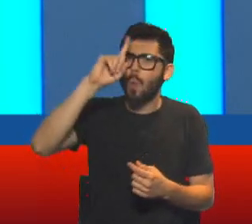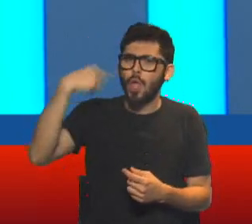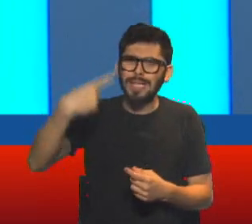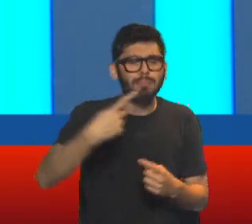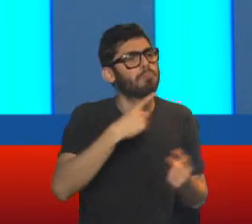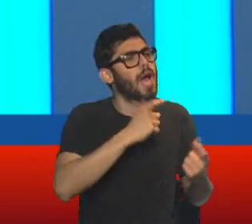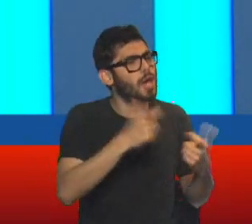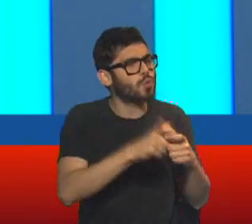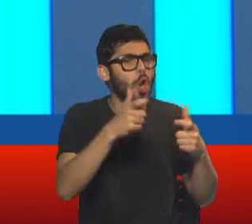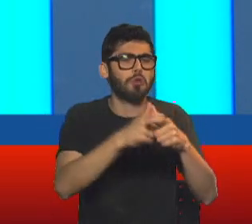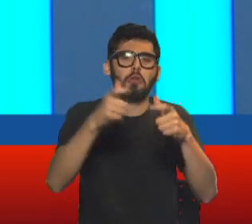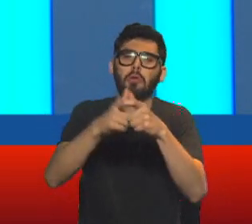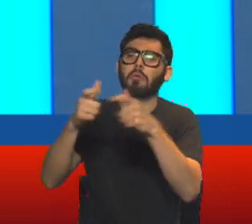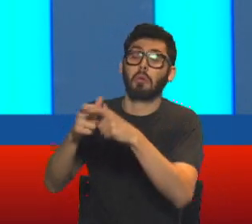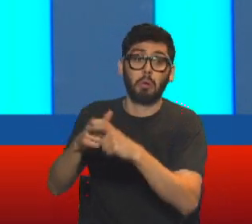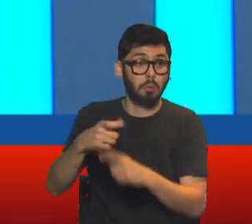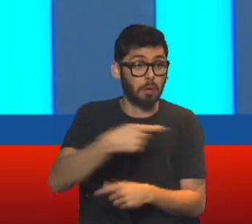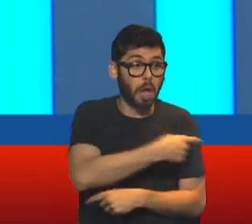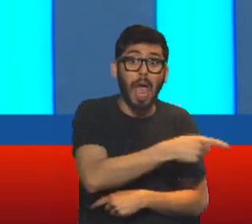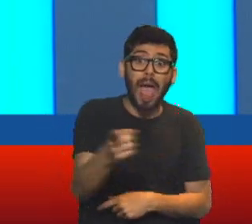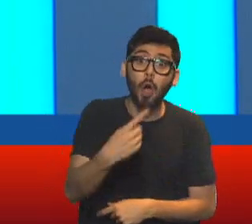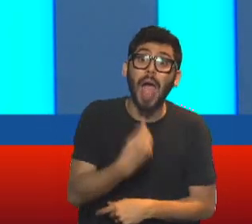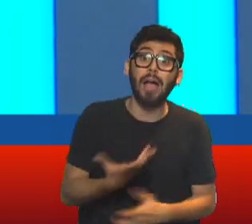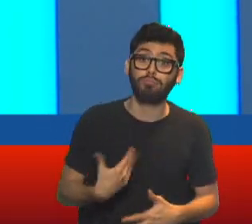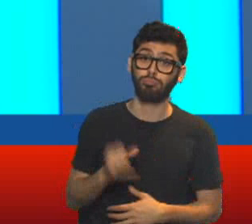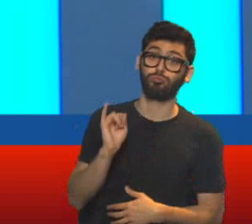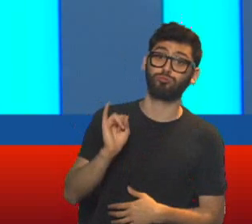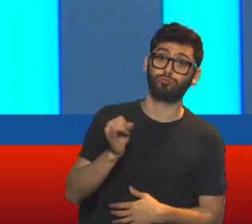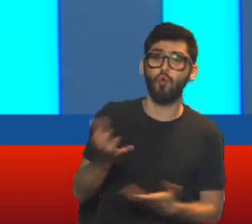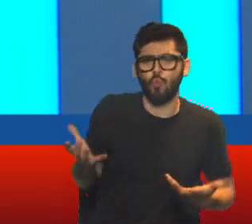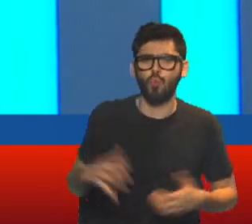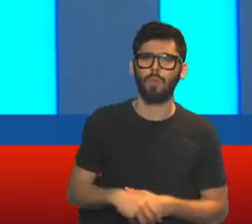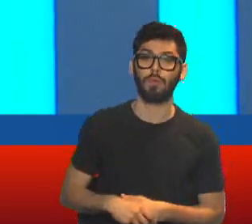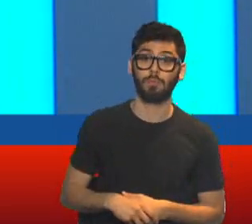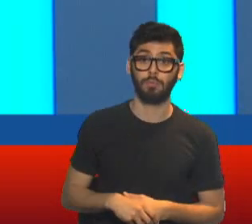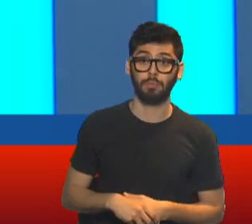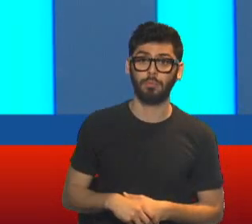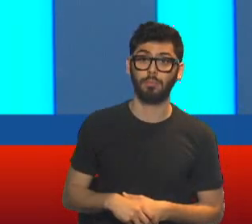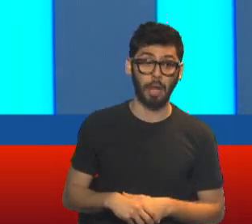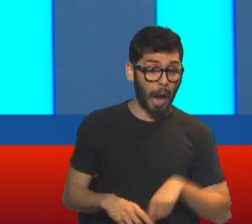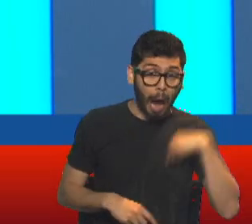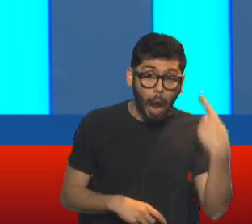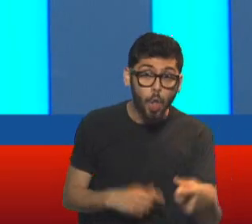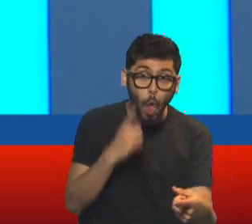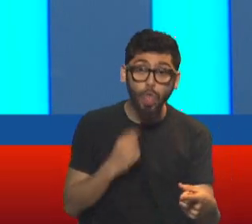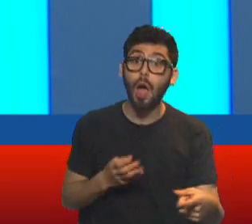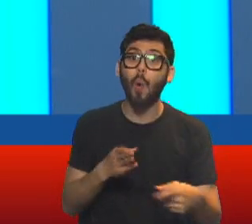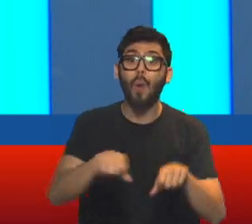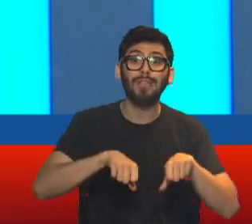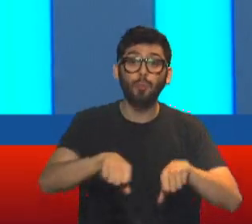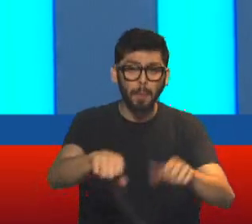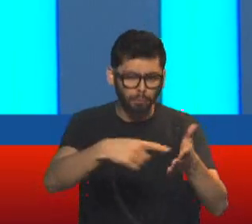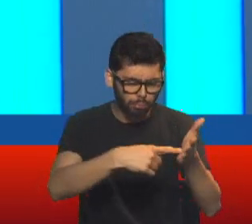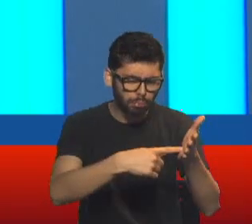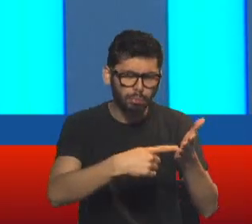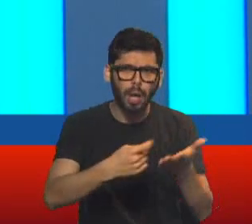qué hicieron los otros? Le dijeron, sí, cómo no. Y al otro día ibas a la góndola y el arroz tenía